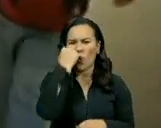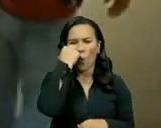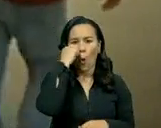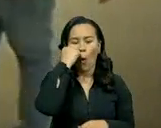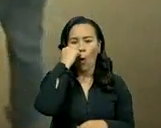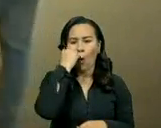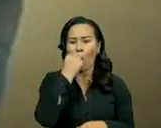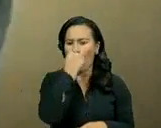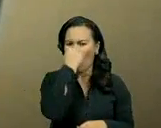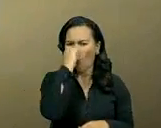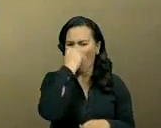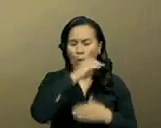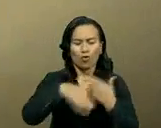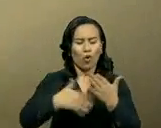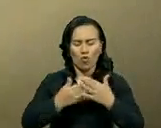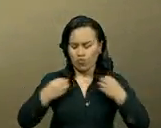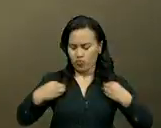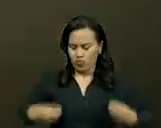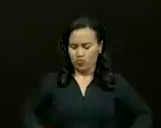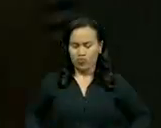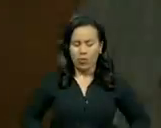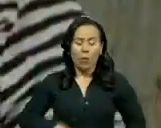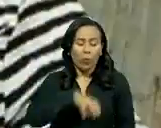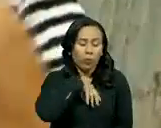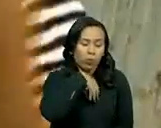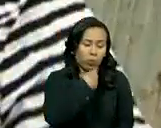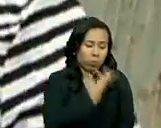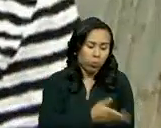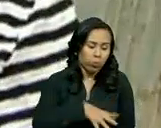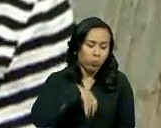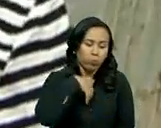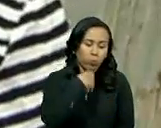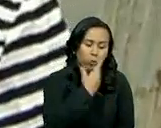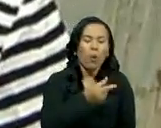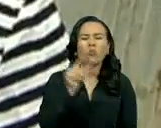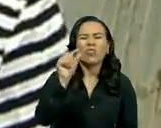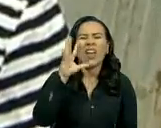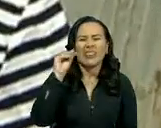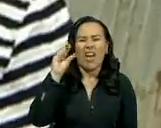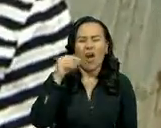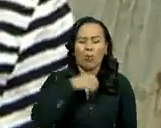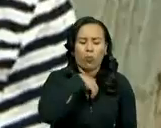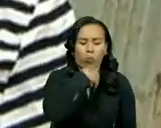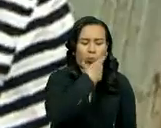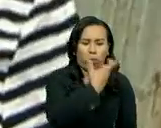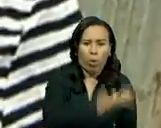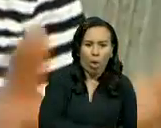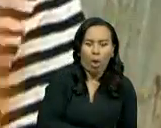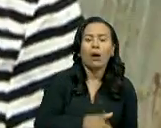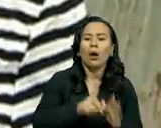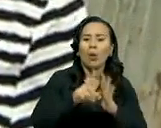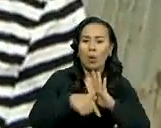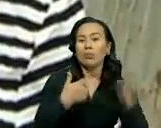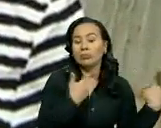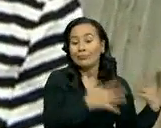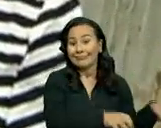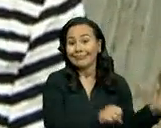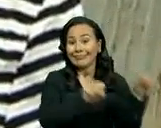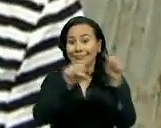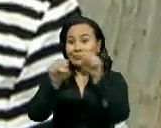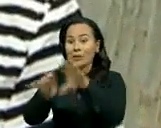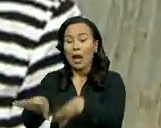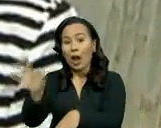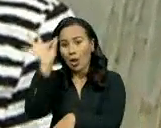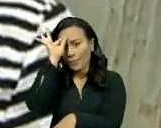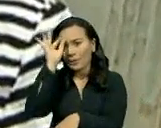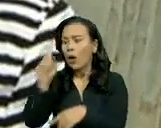todo el cuerpo. Solamente vomitó algo negro, de ahí nada más. y de ahí, ahí fue cuando la bebé lo vomitó, eso